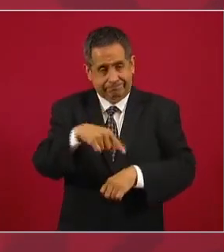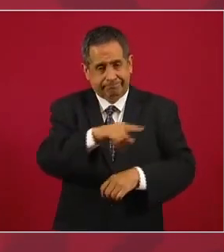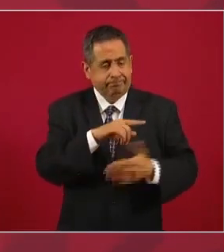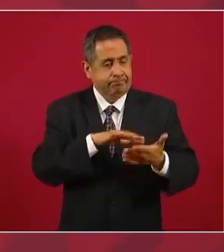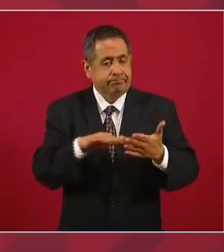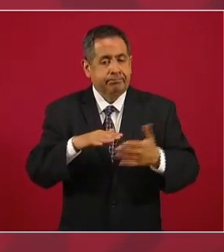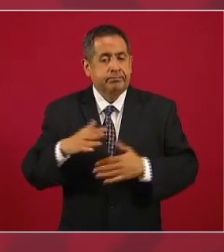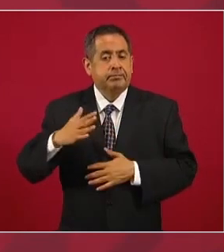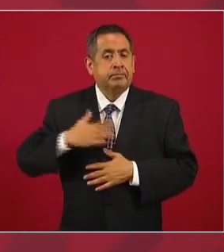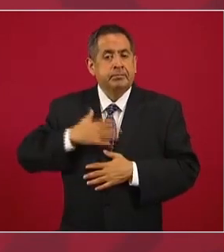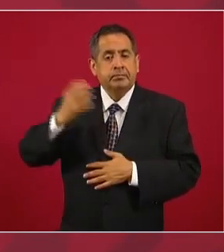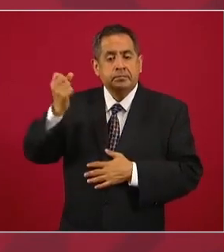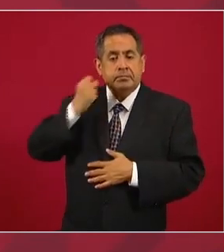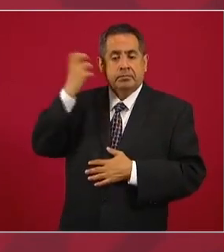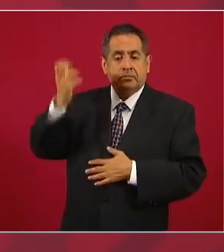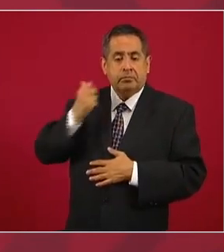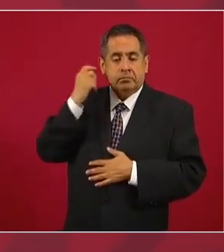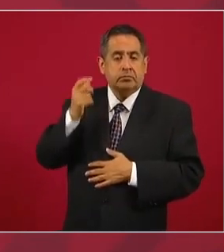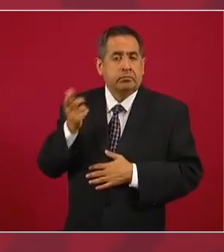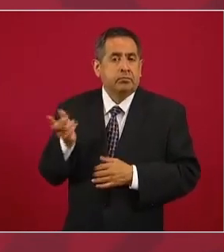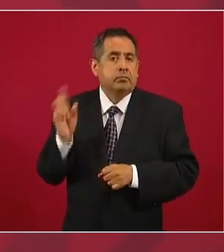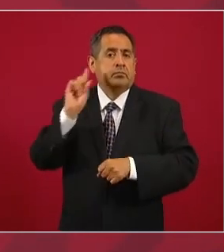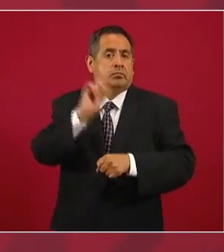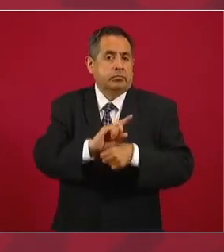mi discurso de toma de posesión